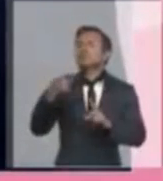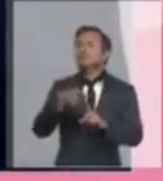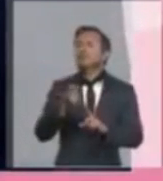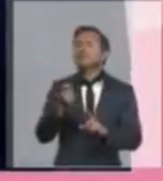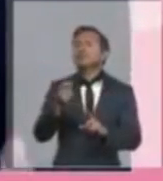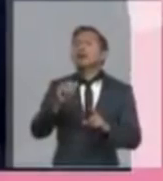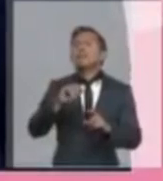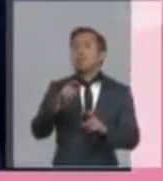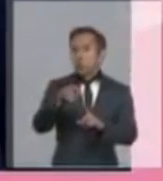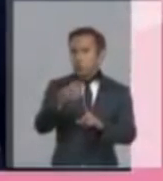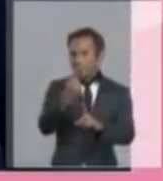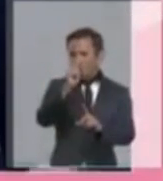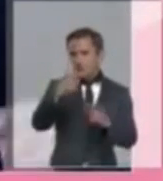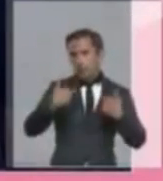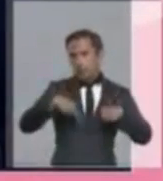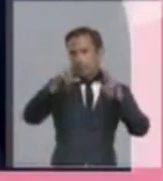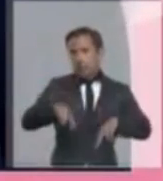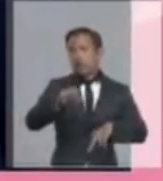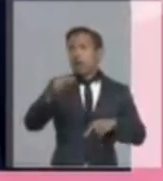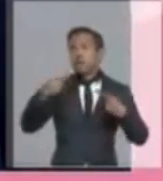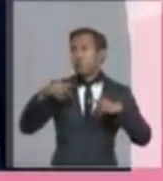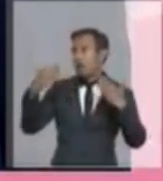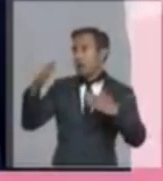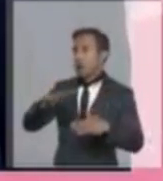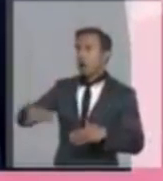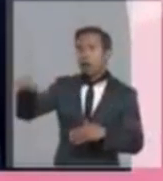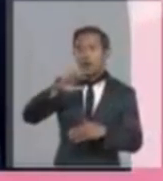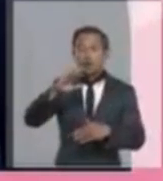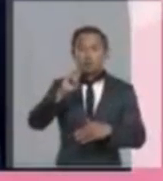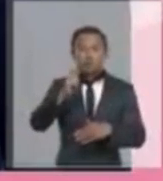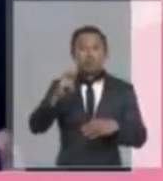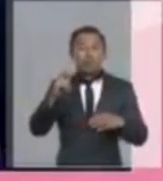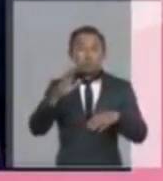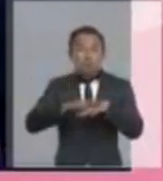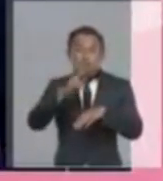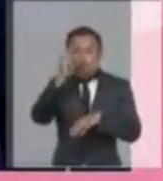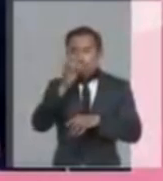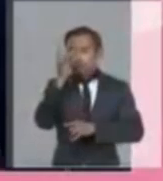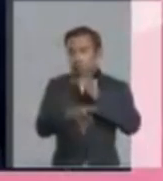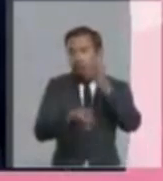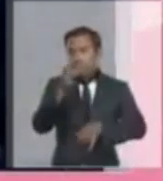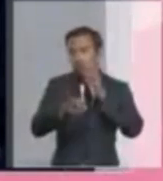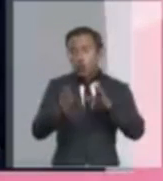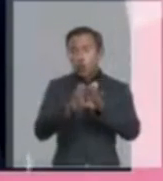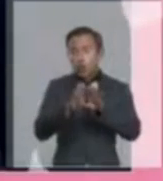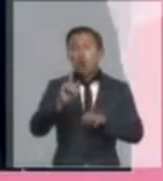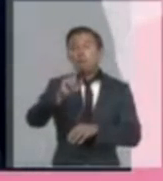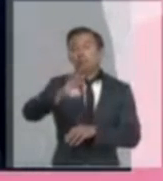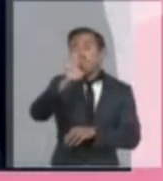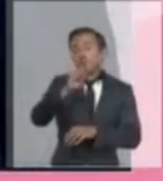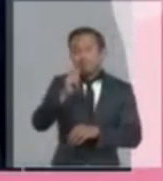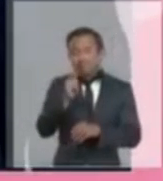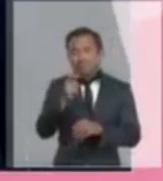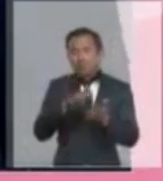ciudadanos. El partido de un presidente con solo el 20% de aprobación, 22 de los gobernadores investigados por desvío de recursos son